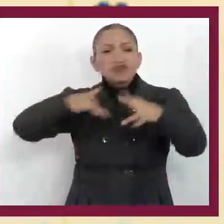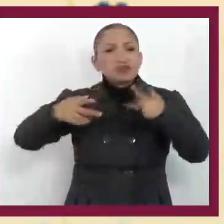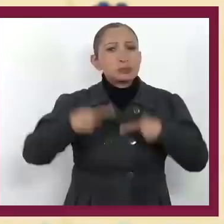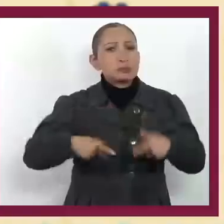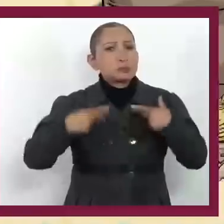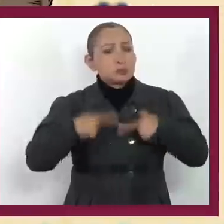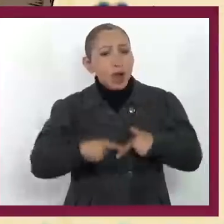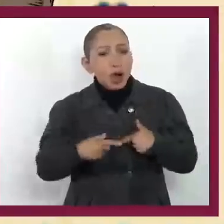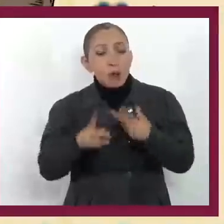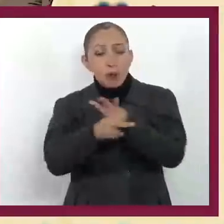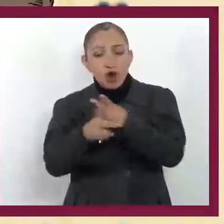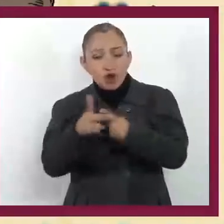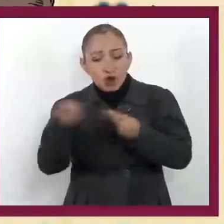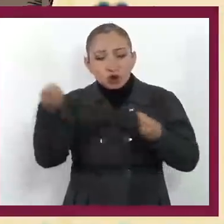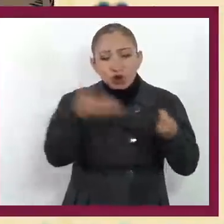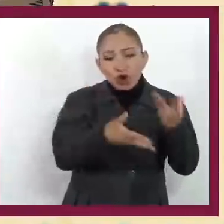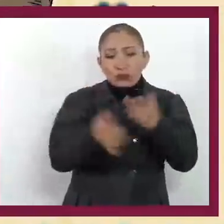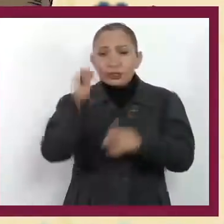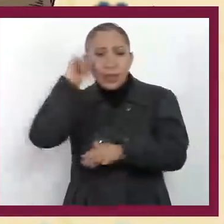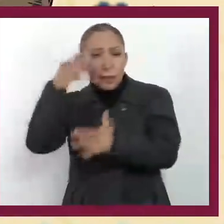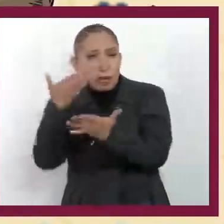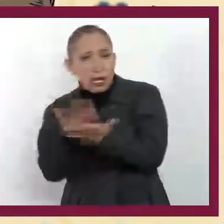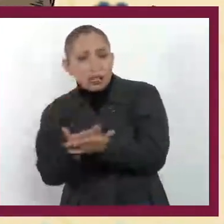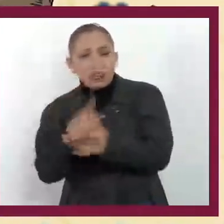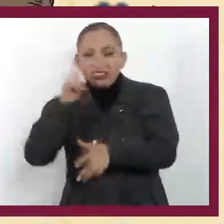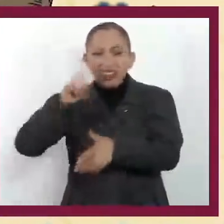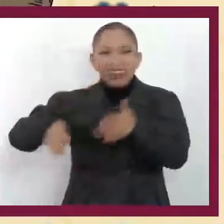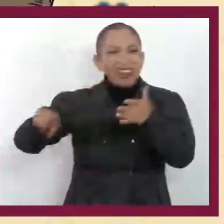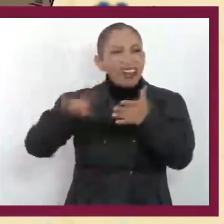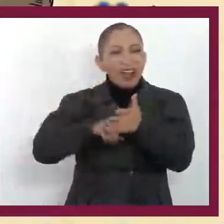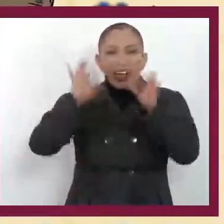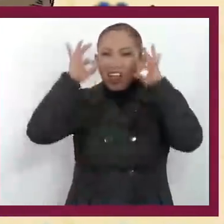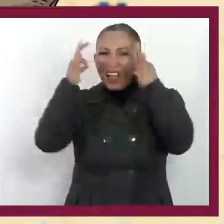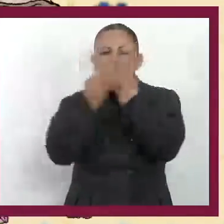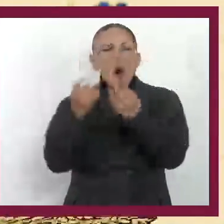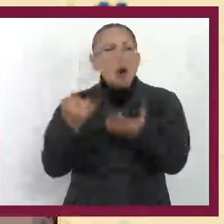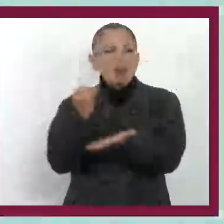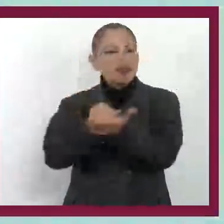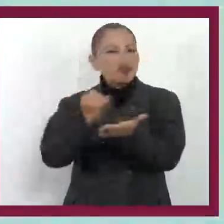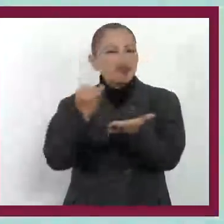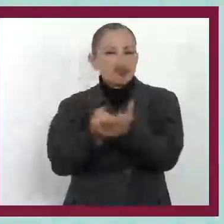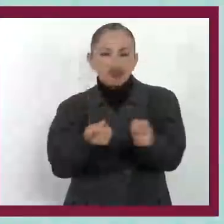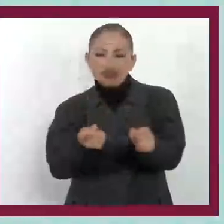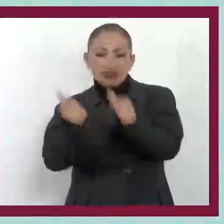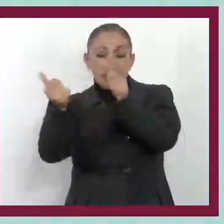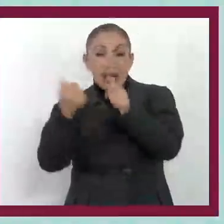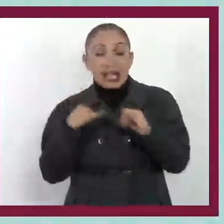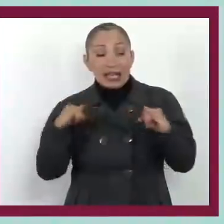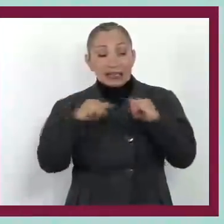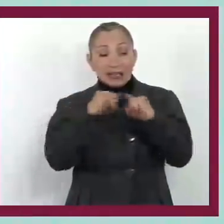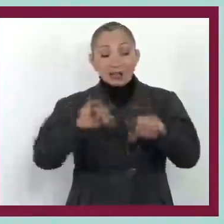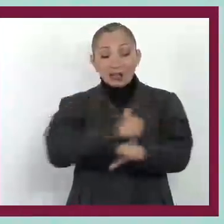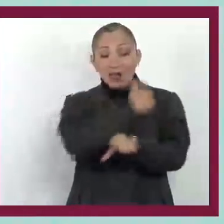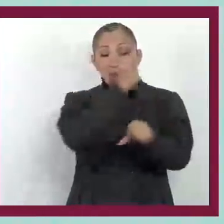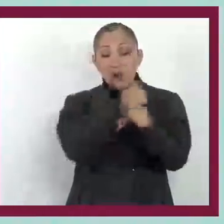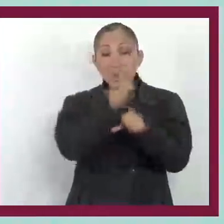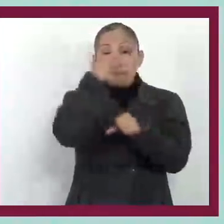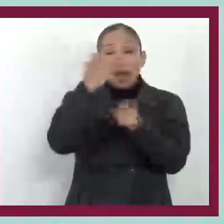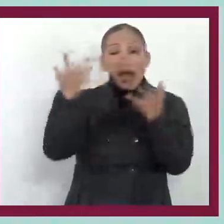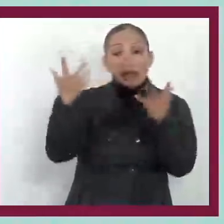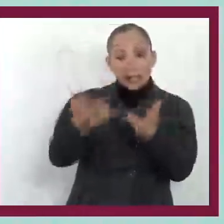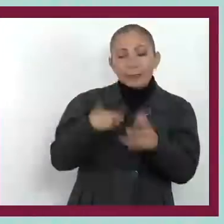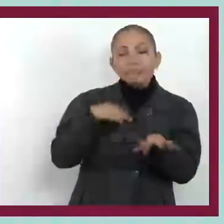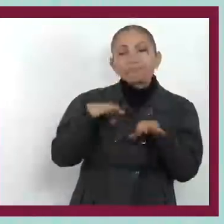personas, productos, servicios y eliminar aduanas y aranceles. Se crearon instituciones políticas para ejecutar